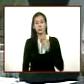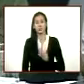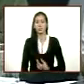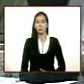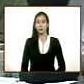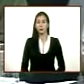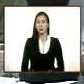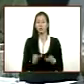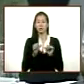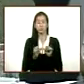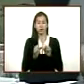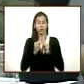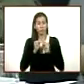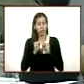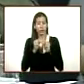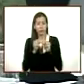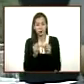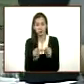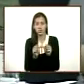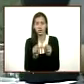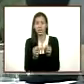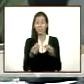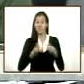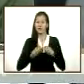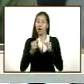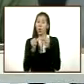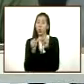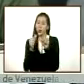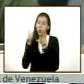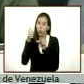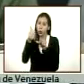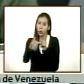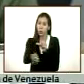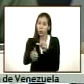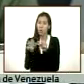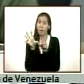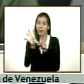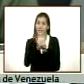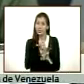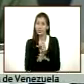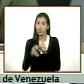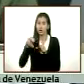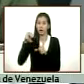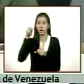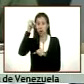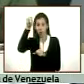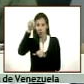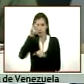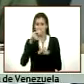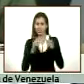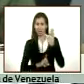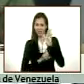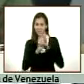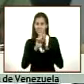poder sustentar el nivel de vida que tienen los países del norte llamado